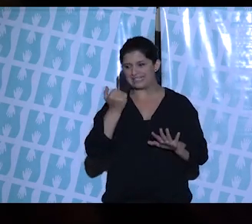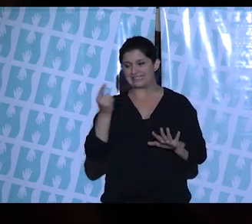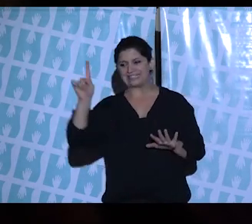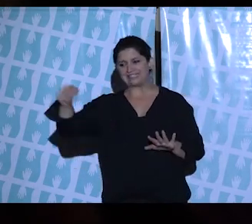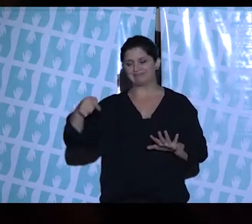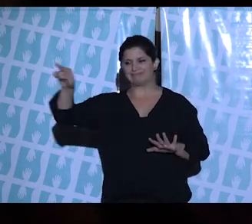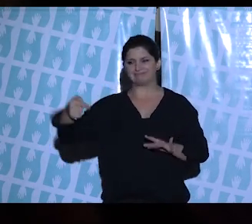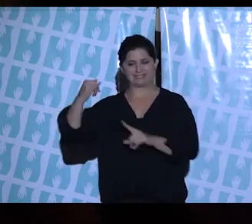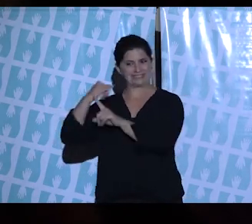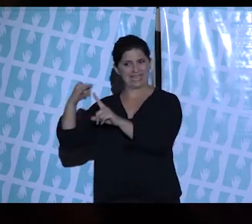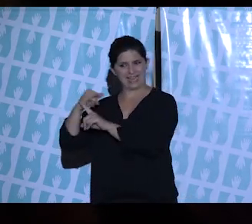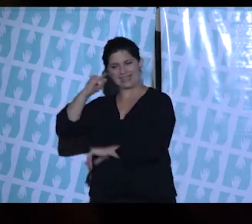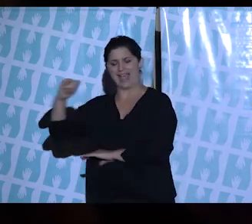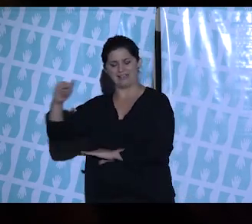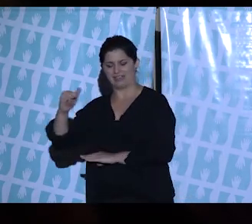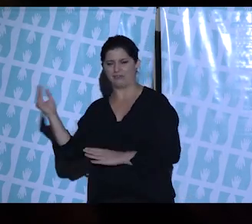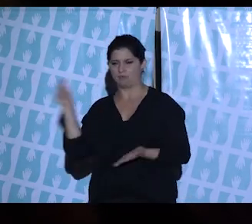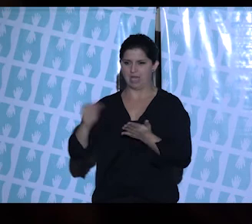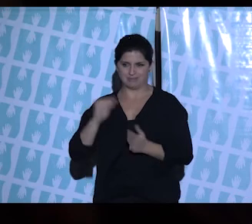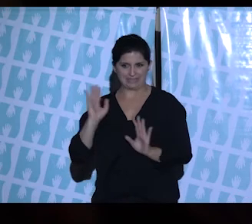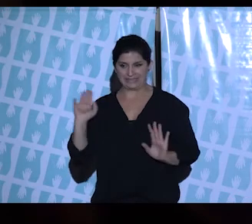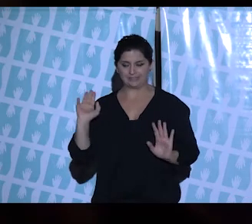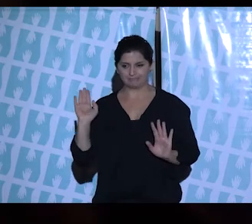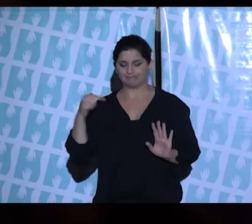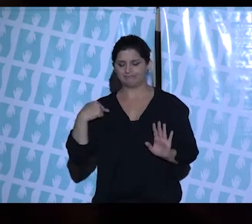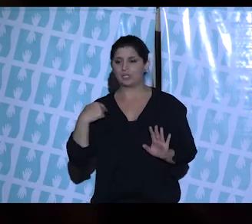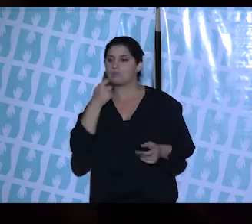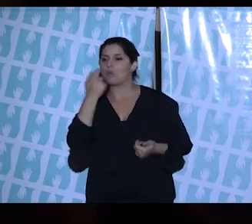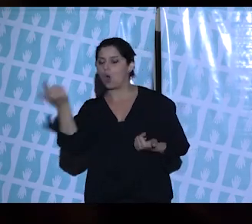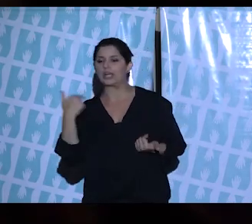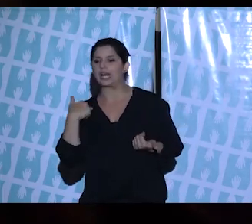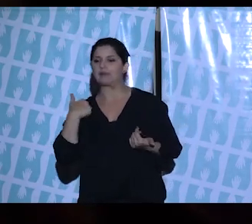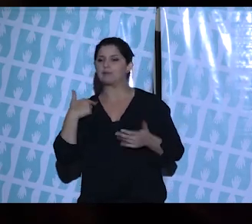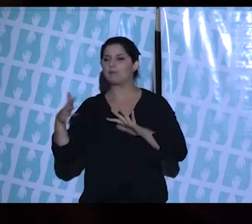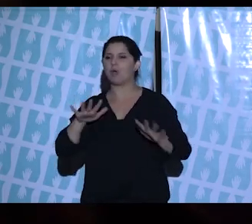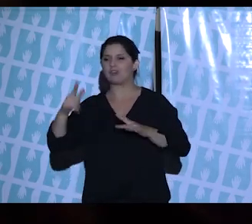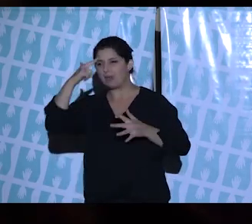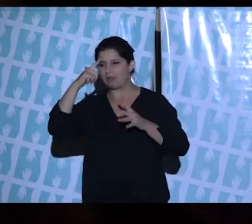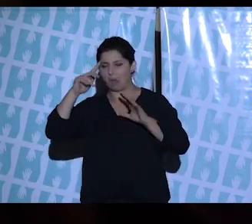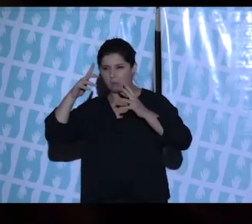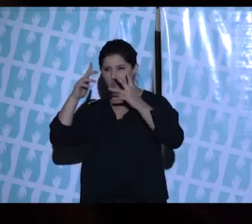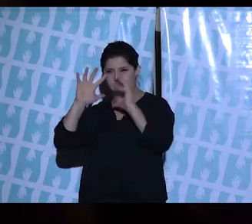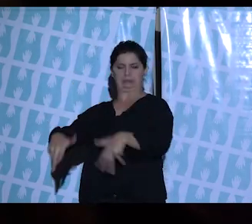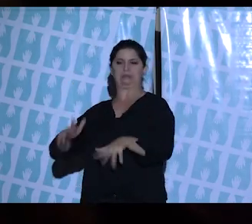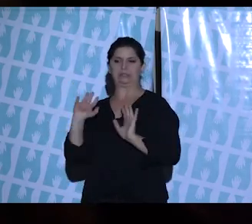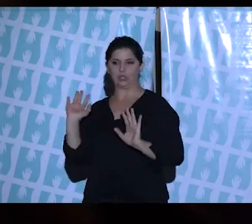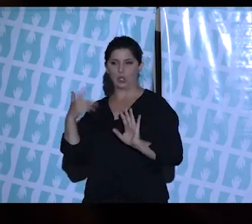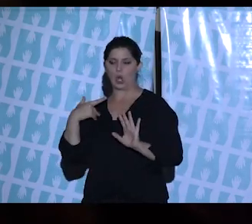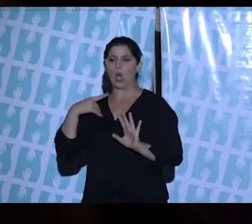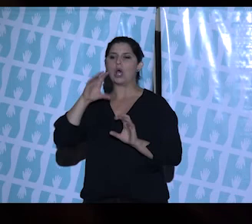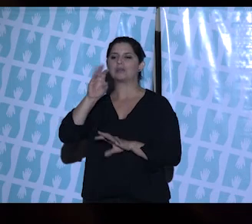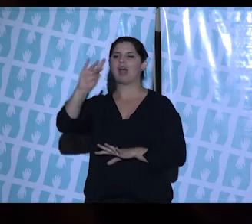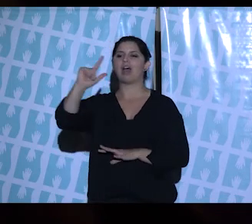colaterales. Y estos efectos colaterales típicamente son movimientos involuntarios que se llaman